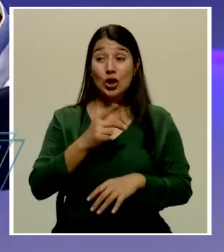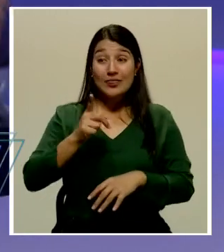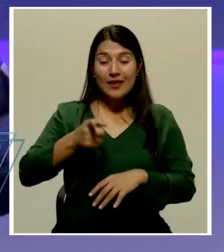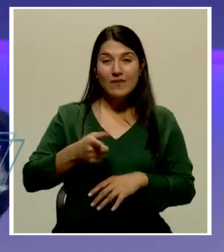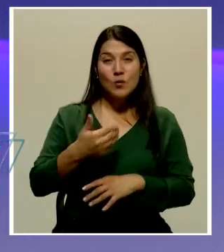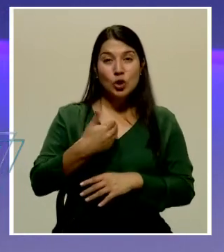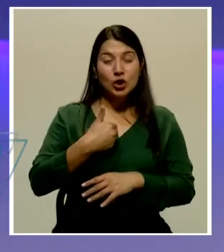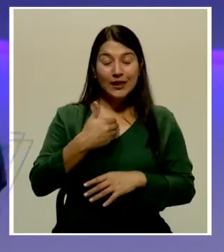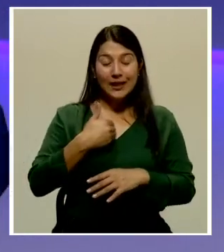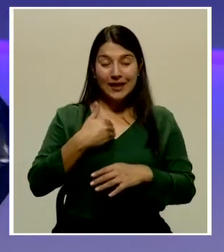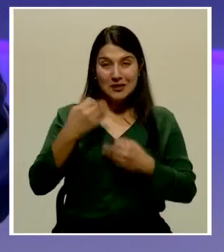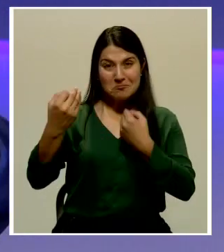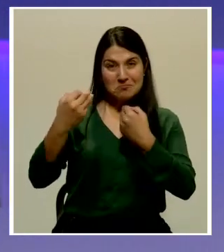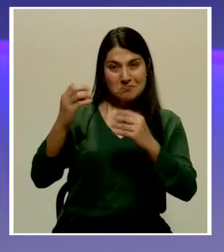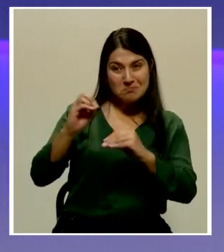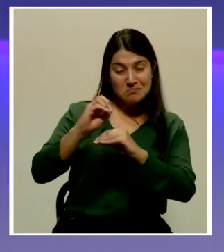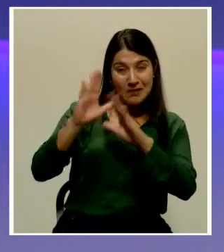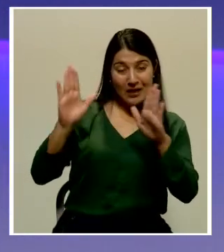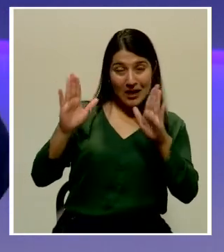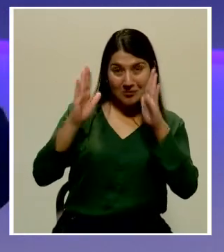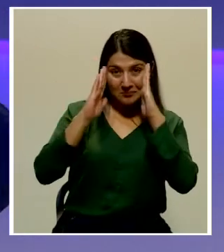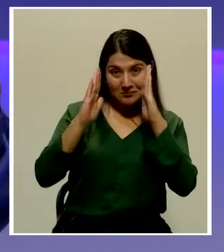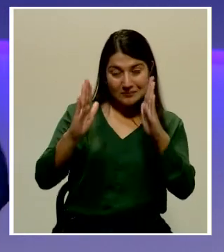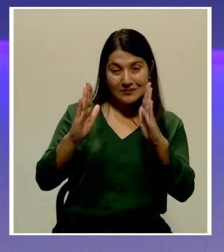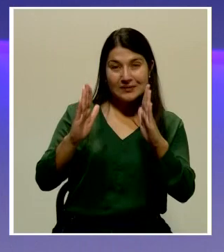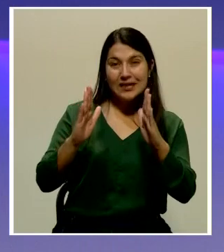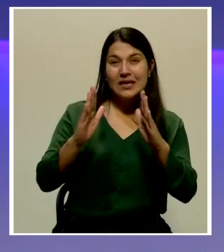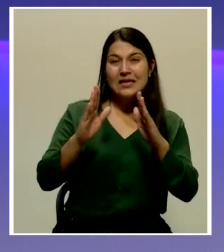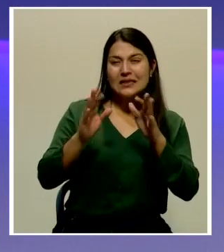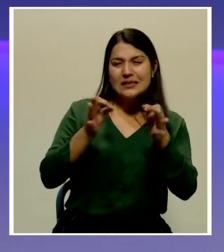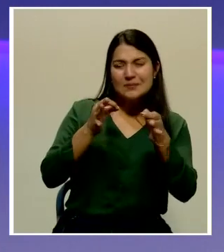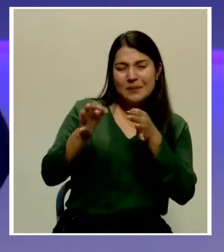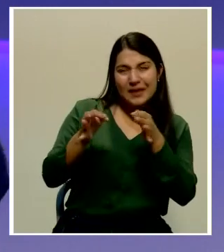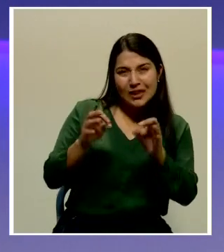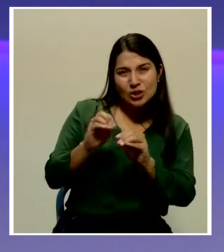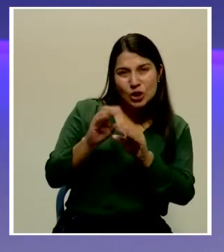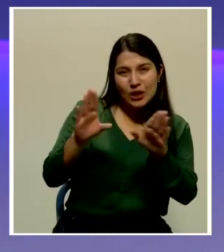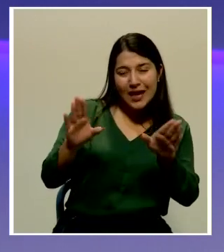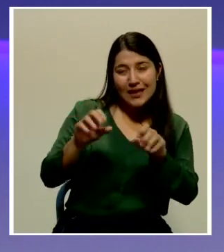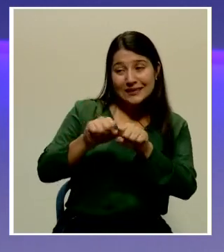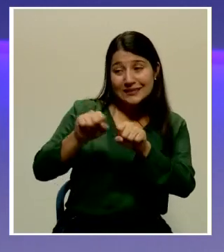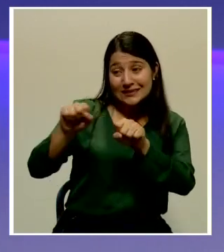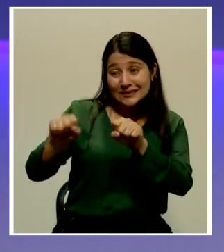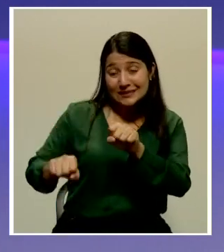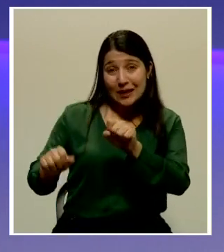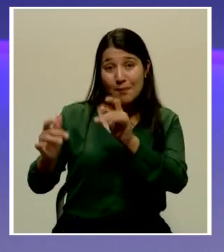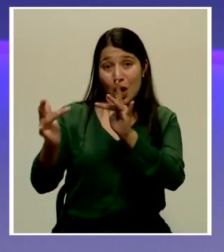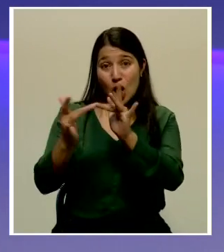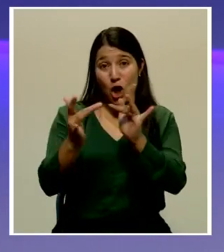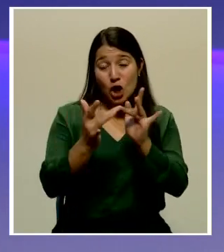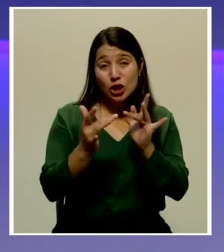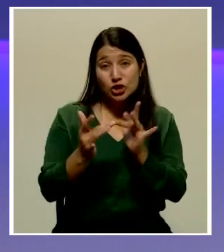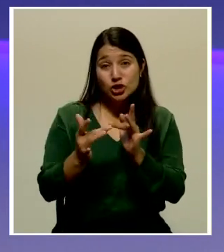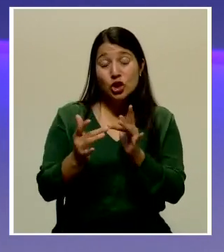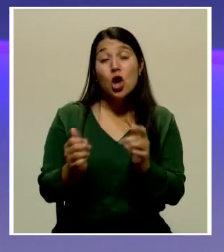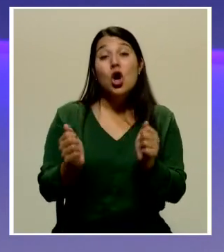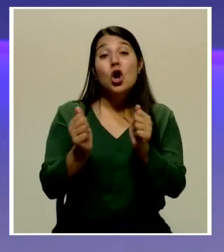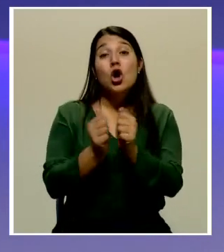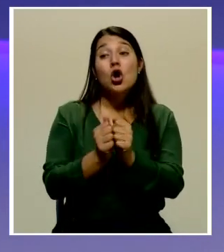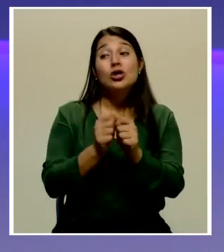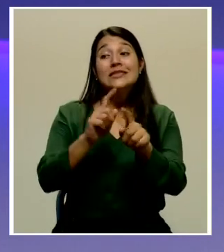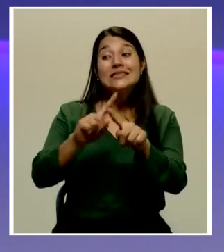tener alarmas, contextos, sistemas de conexión entre las distintas noticias